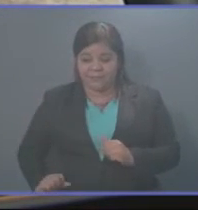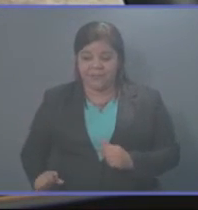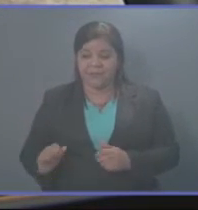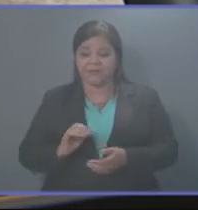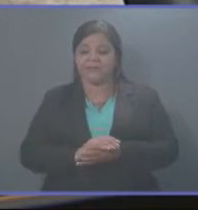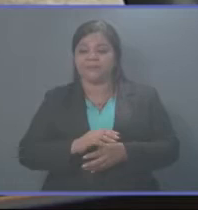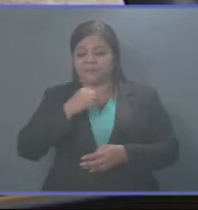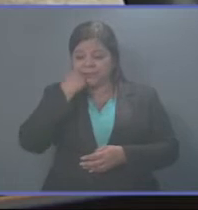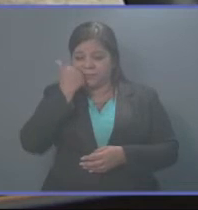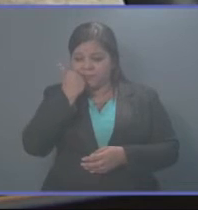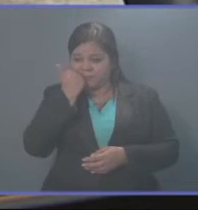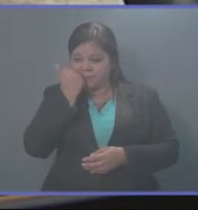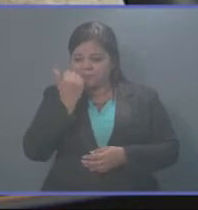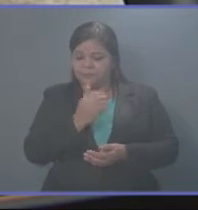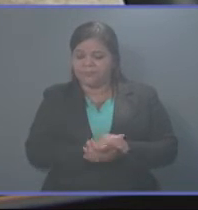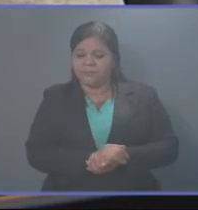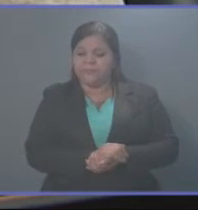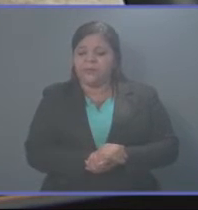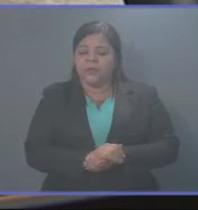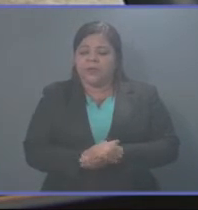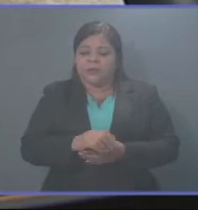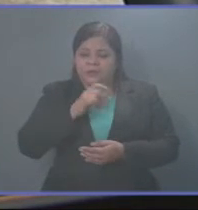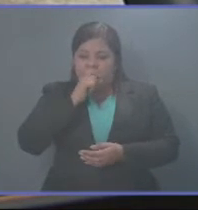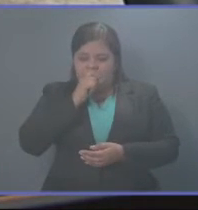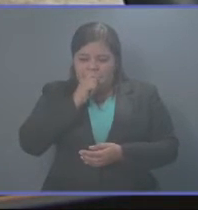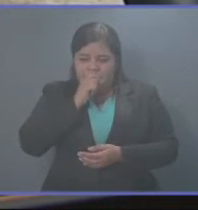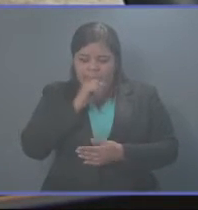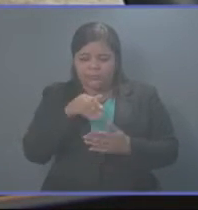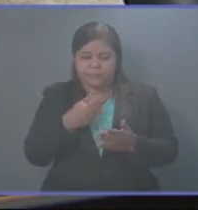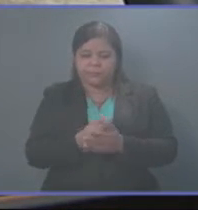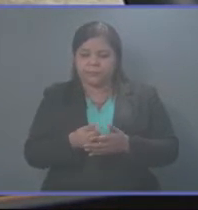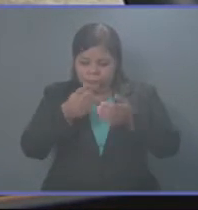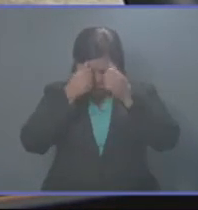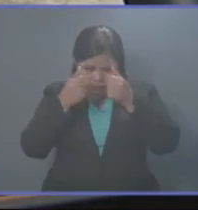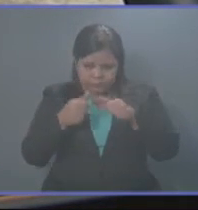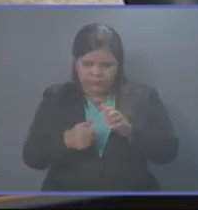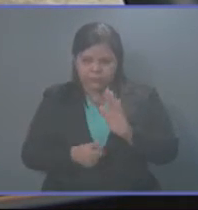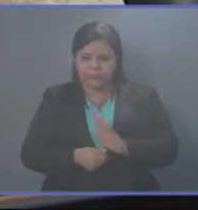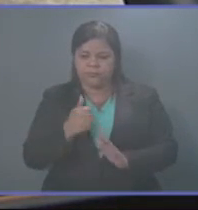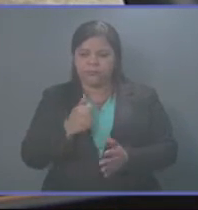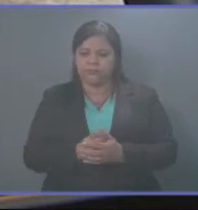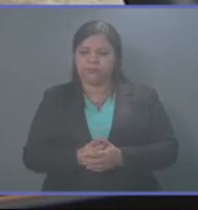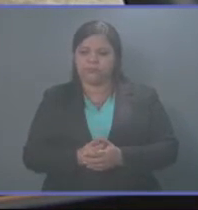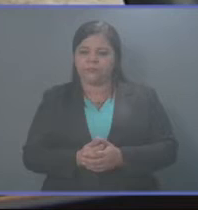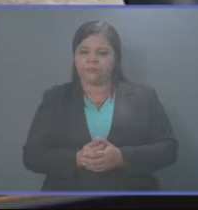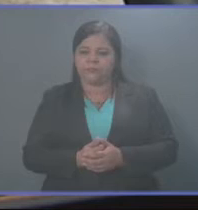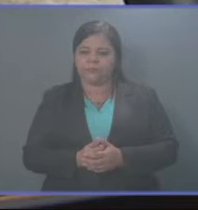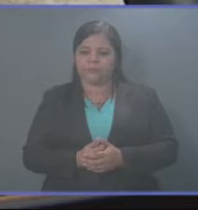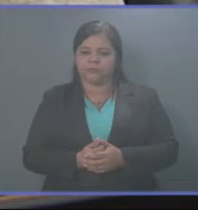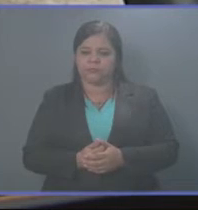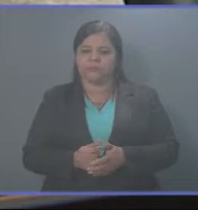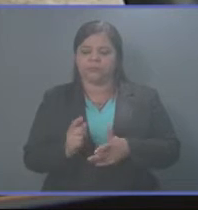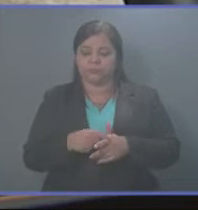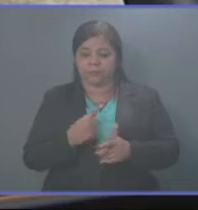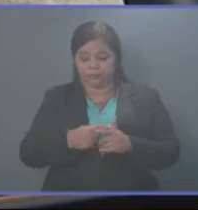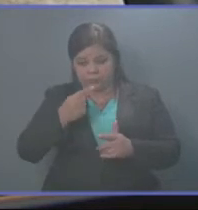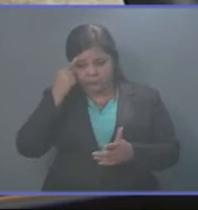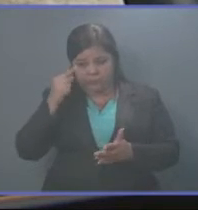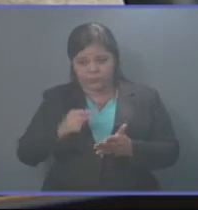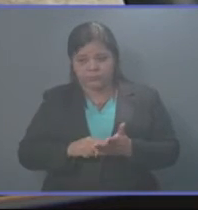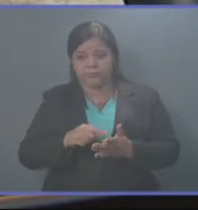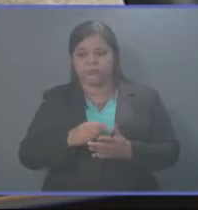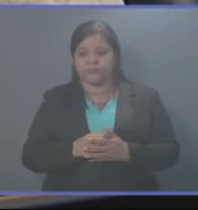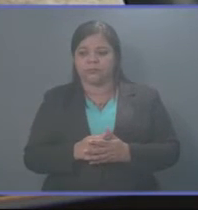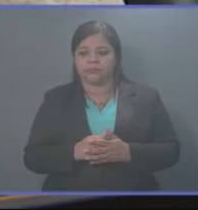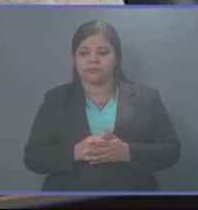de los Deportes, donde queremos destacar dos objetivos principales que perseguíamos como FMLN y que